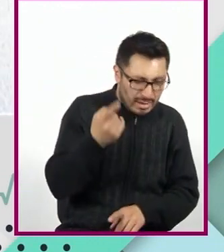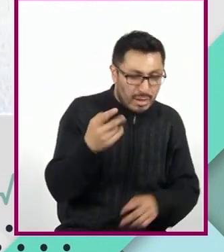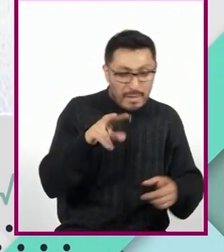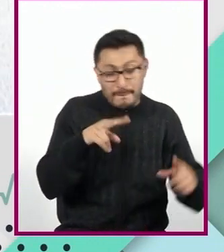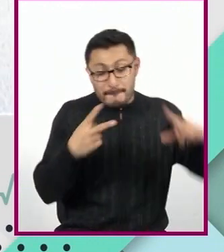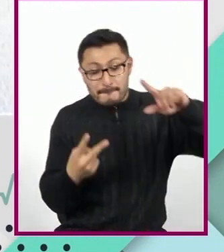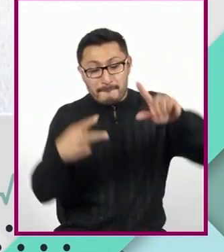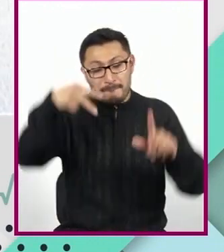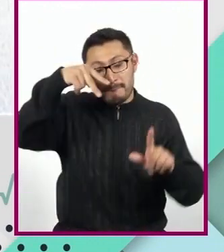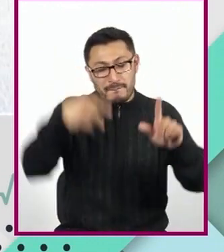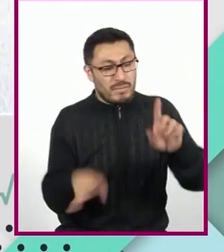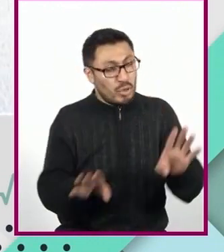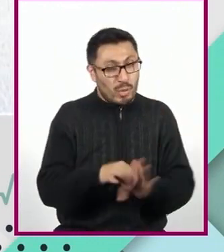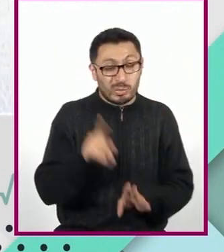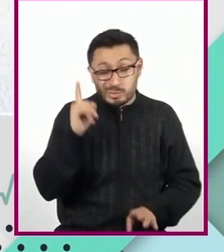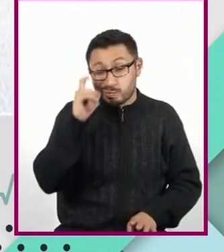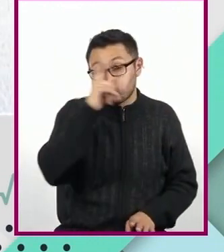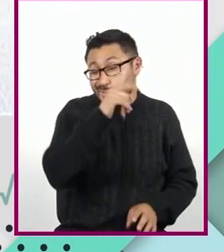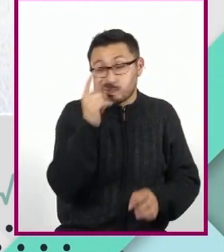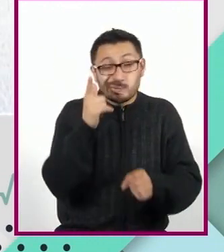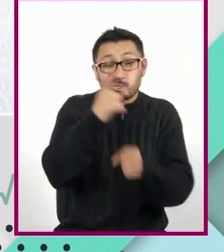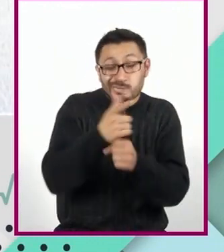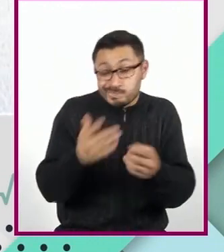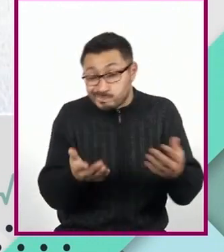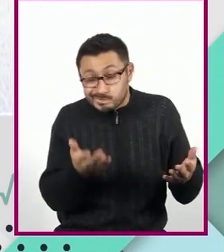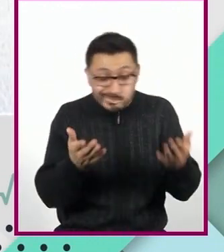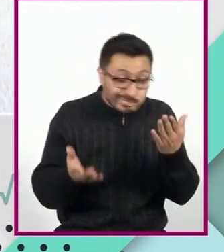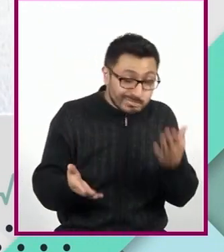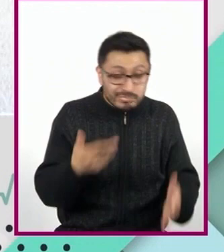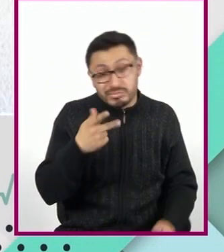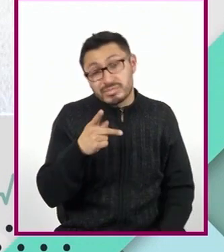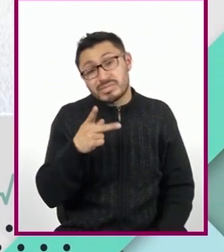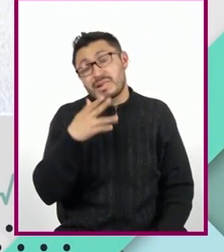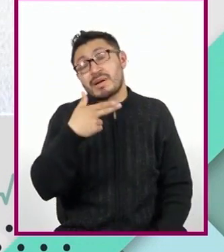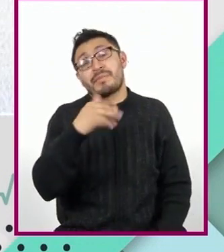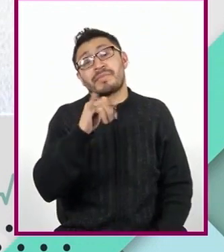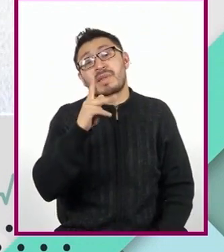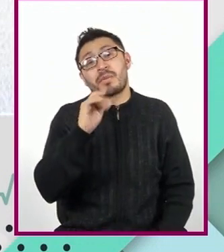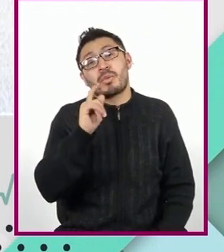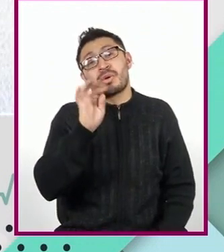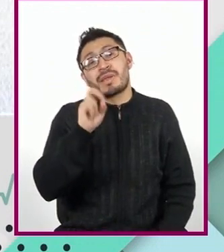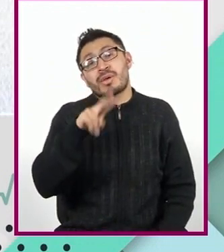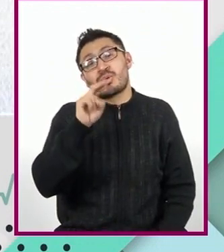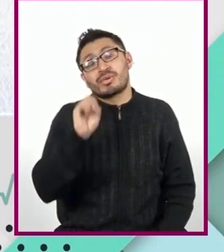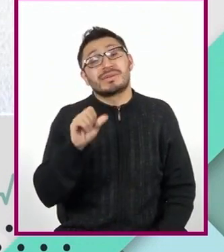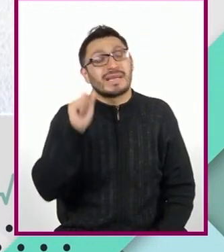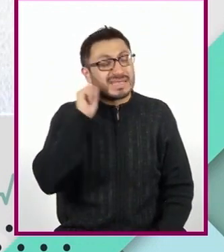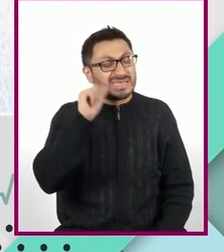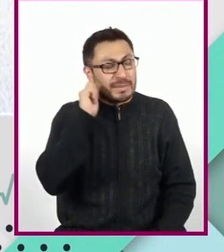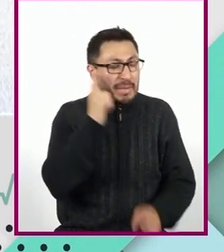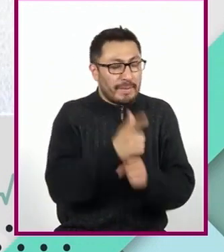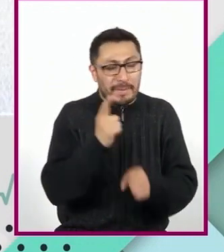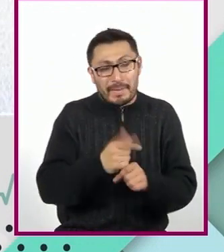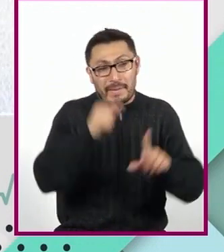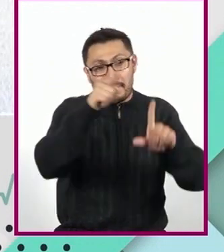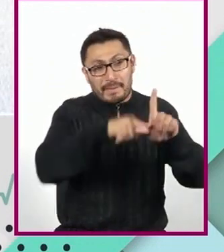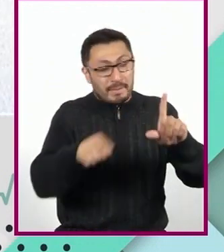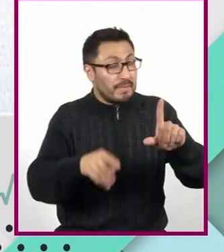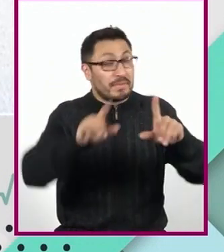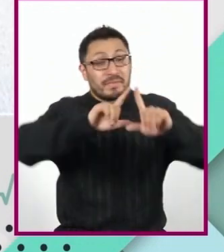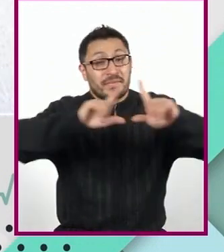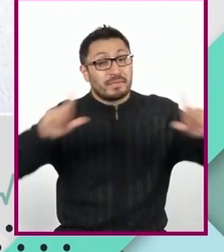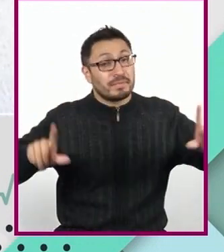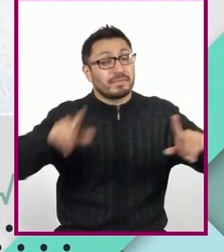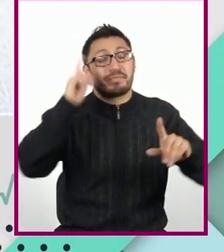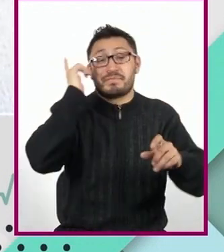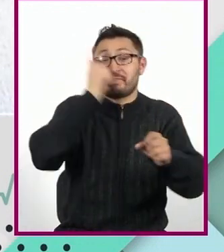triángulo nos resulte un poco complicado diferenciar la hipotenusa de los catetos, siempre podemos buscar el ángulo recto. Y listo,